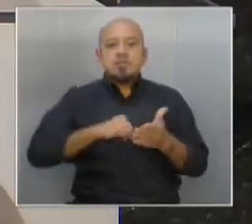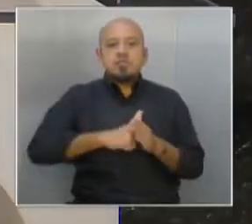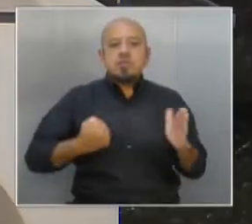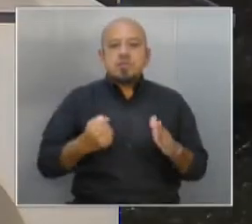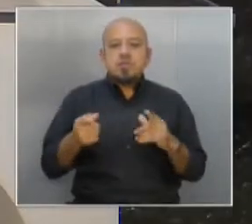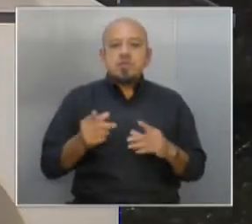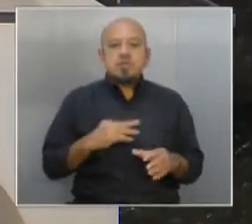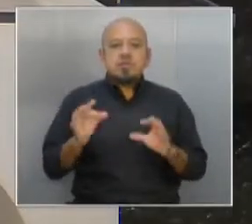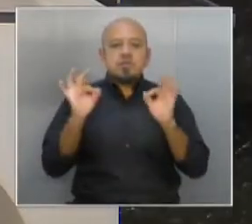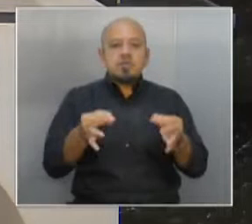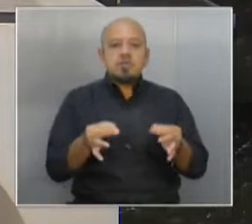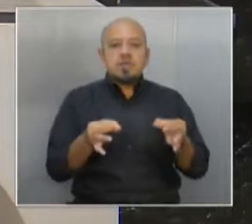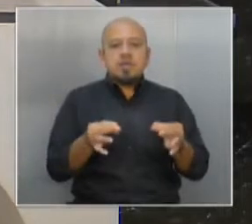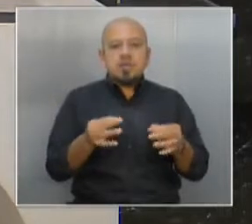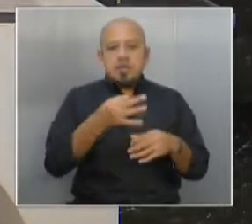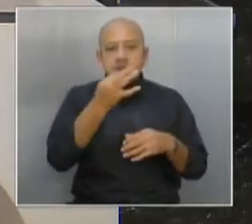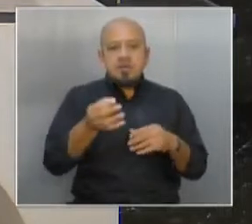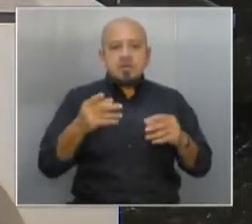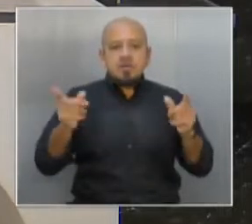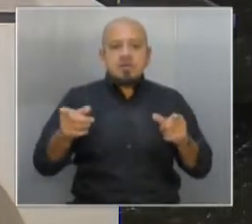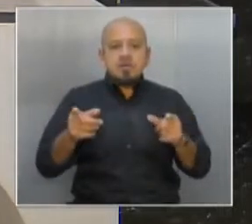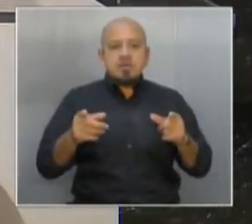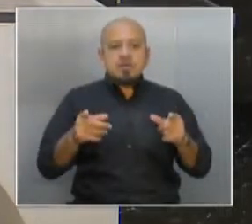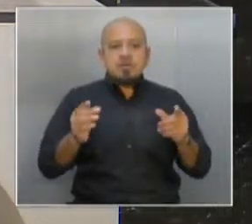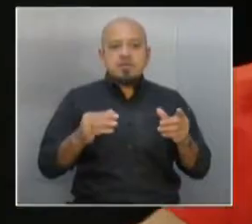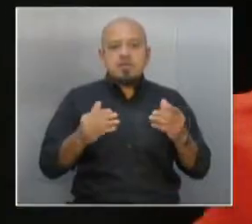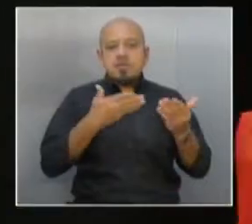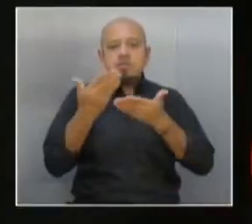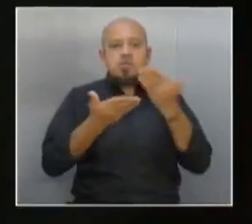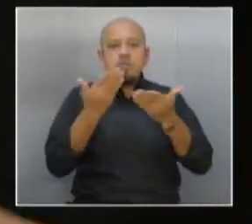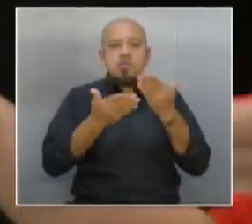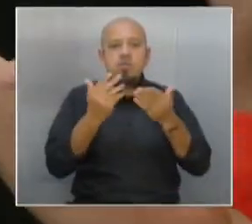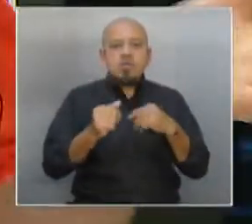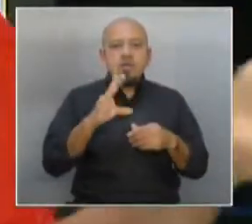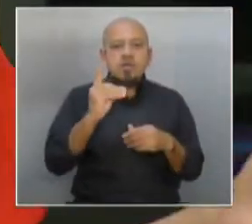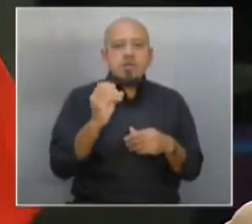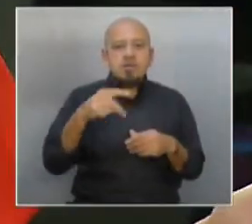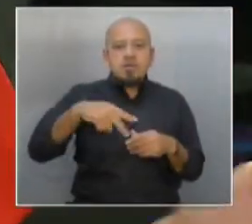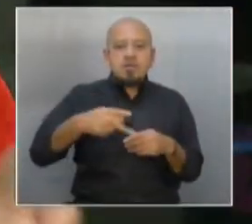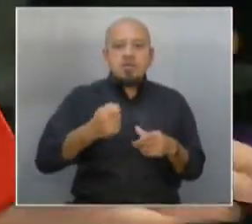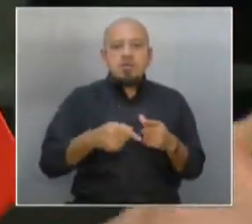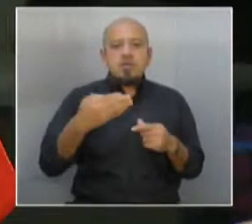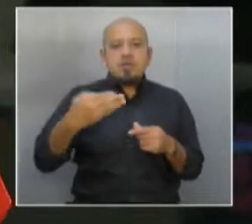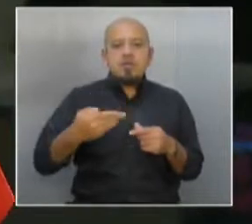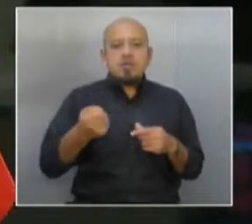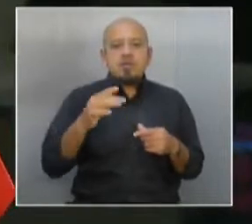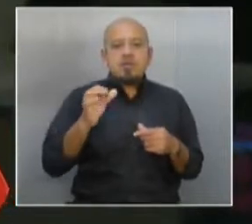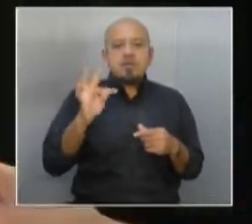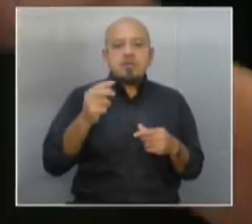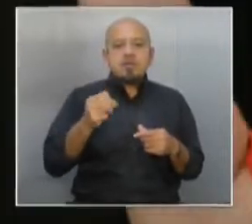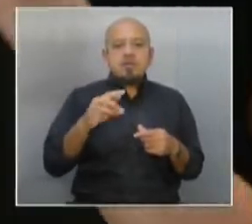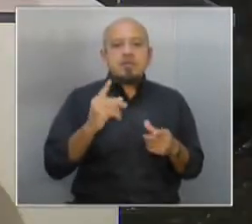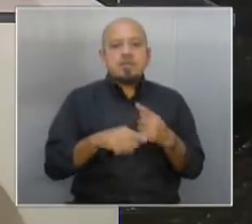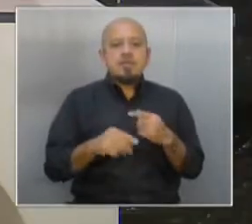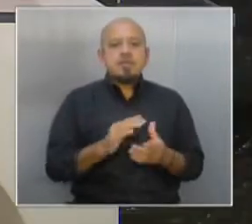Llego. Anuncias la murga, año más tarde, de verano. Y se suspendió por lluvia. Pero vamos a estar con la murga igual porque tiene muchas cosas para contar. ¡No me